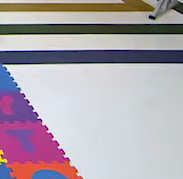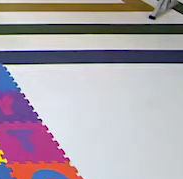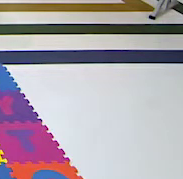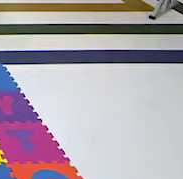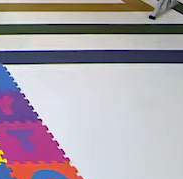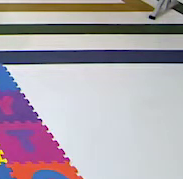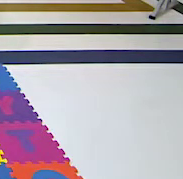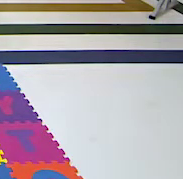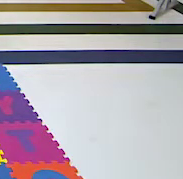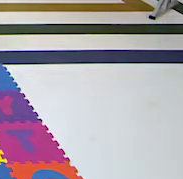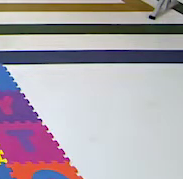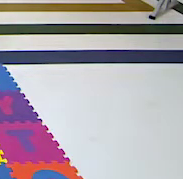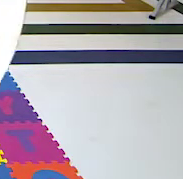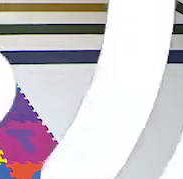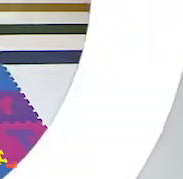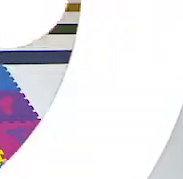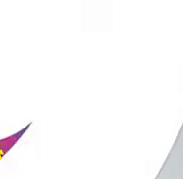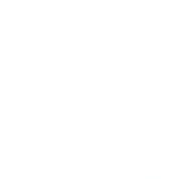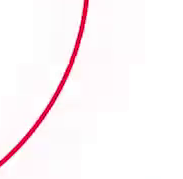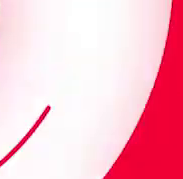Una. Dos.